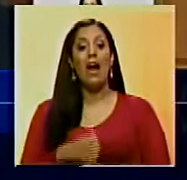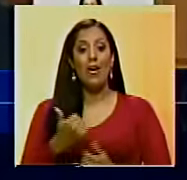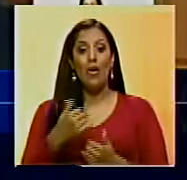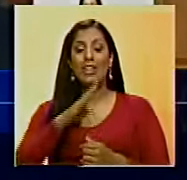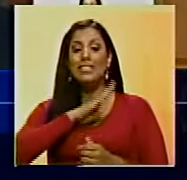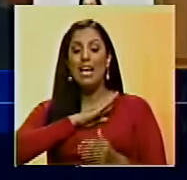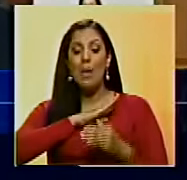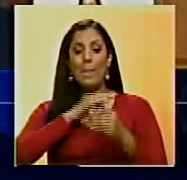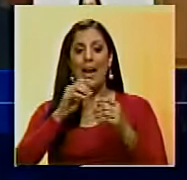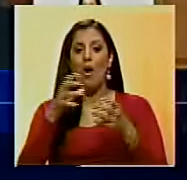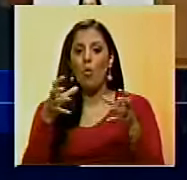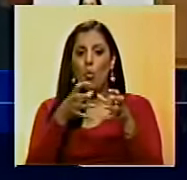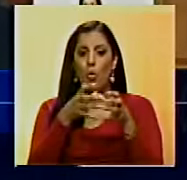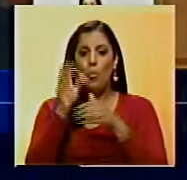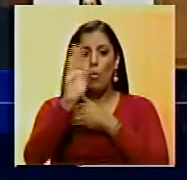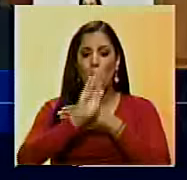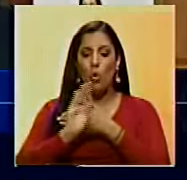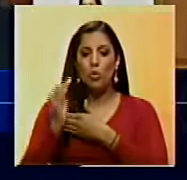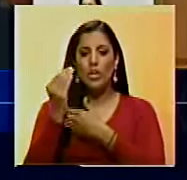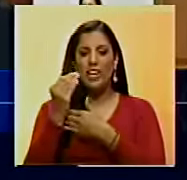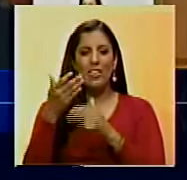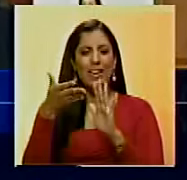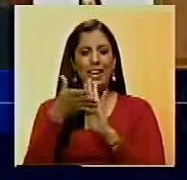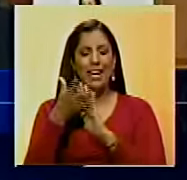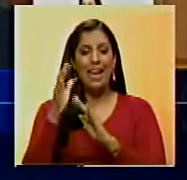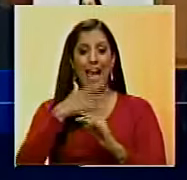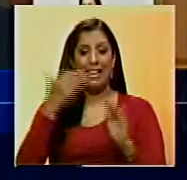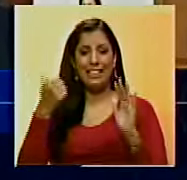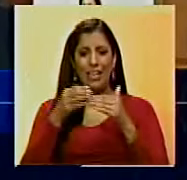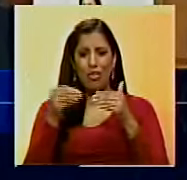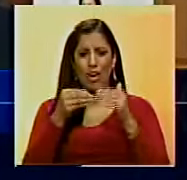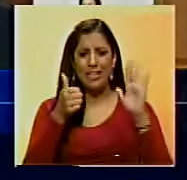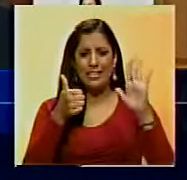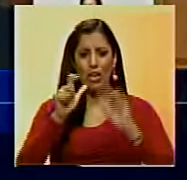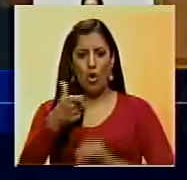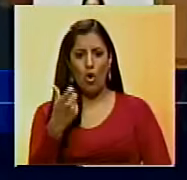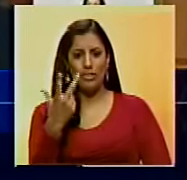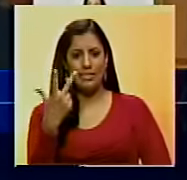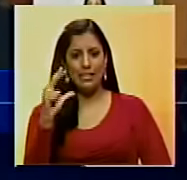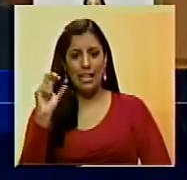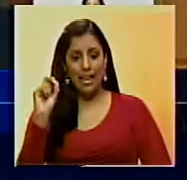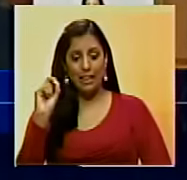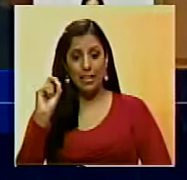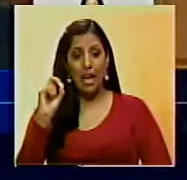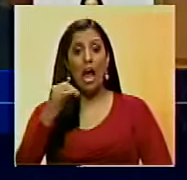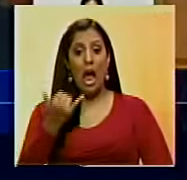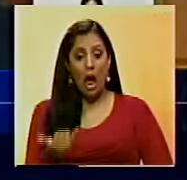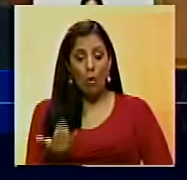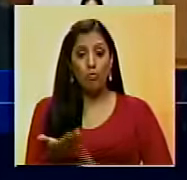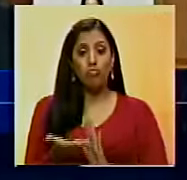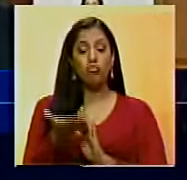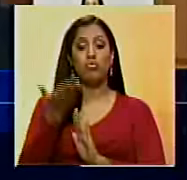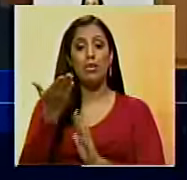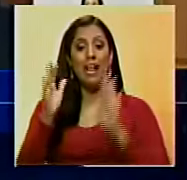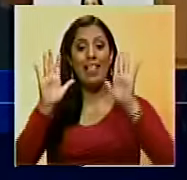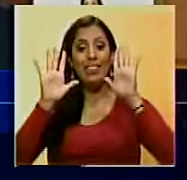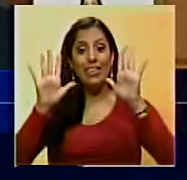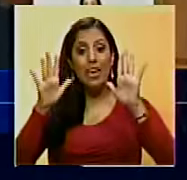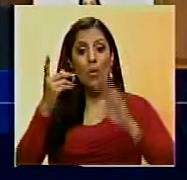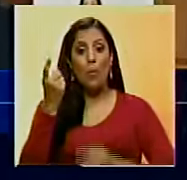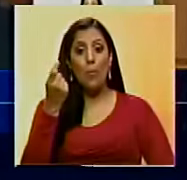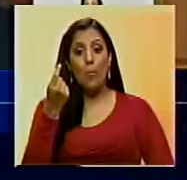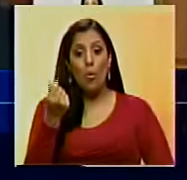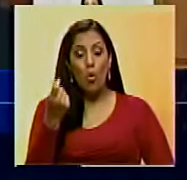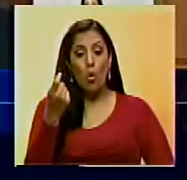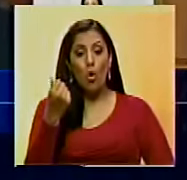del sistema protegido, que viene funcionando a 6.30 y vamos a colocarla en 10 bolívares